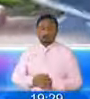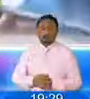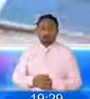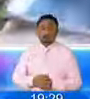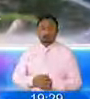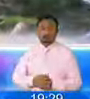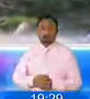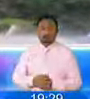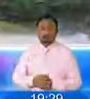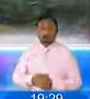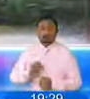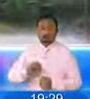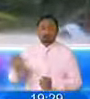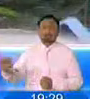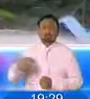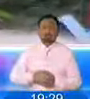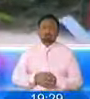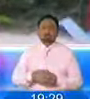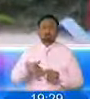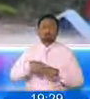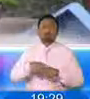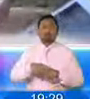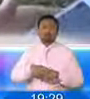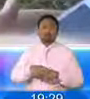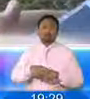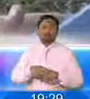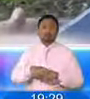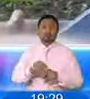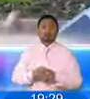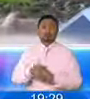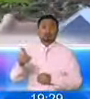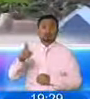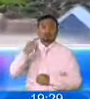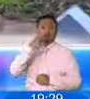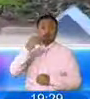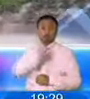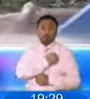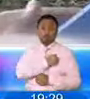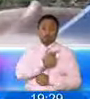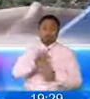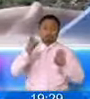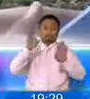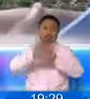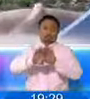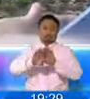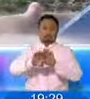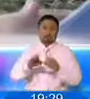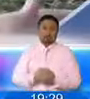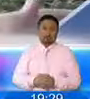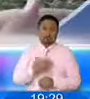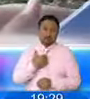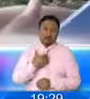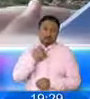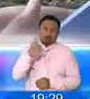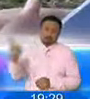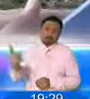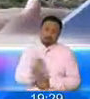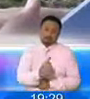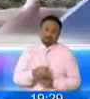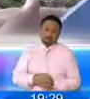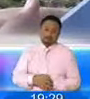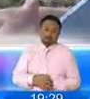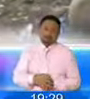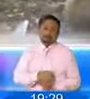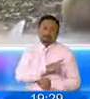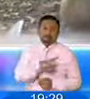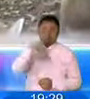desde Mangaralto pasó a ver sus cosas. Y allá el dueño de la finca no los abrió, optó por regresar y el señor quiso